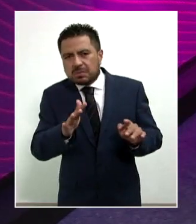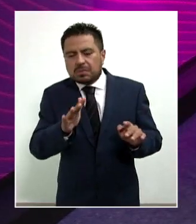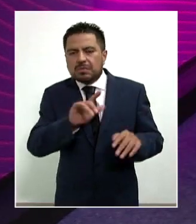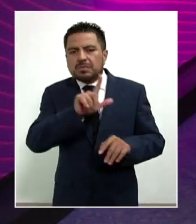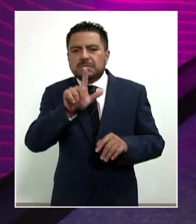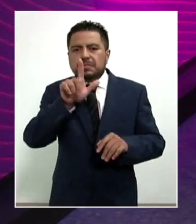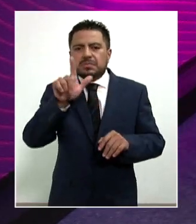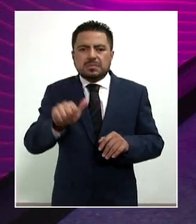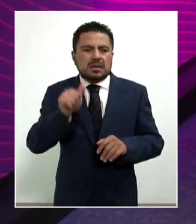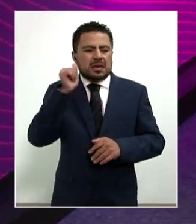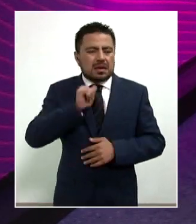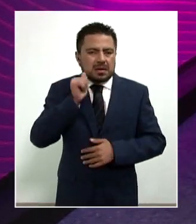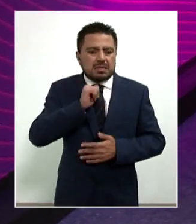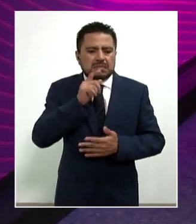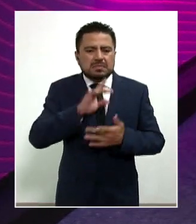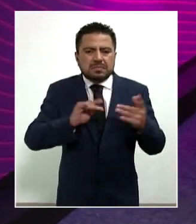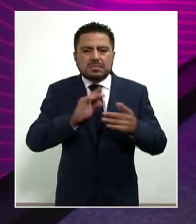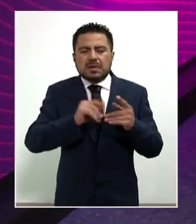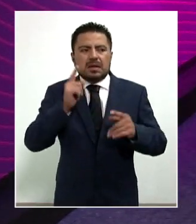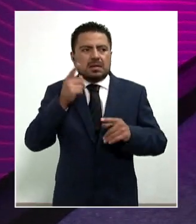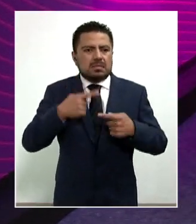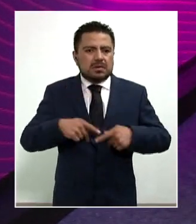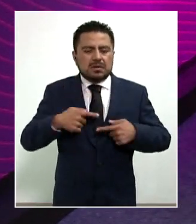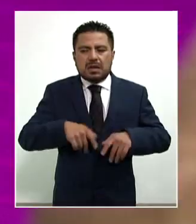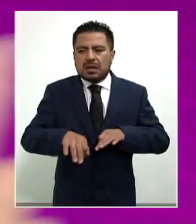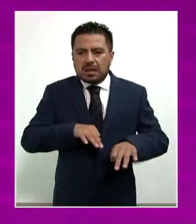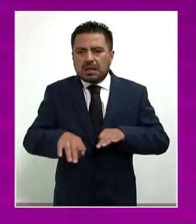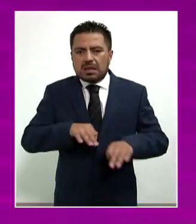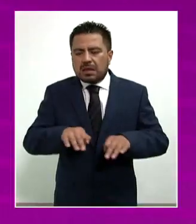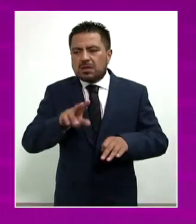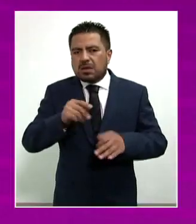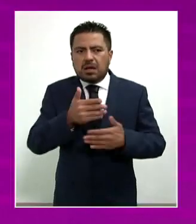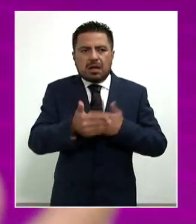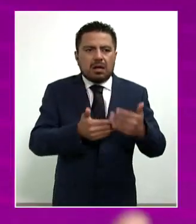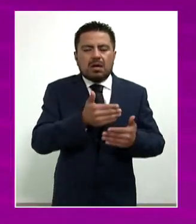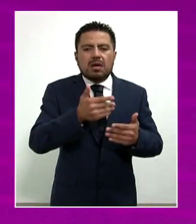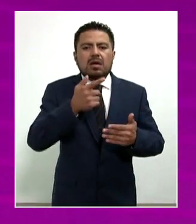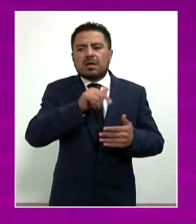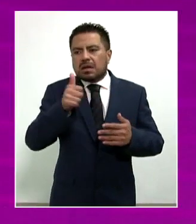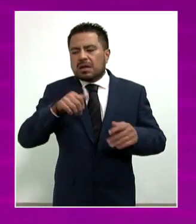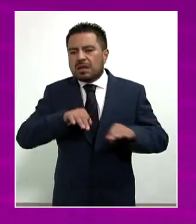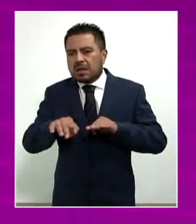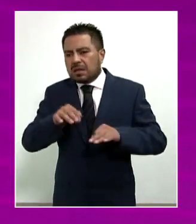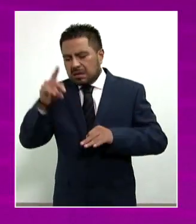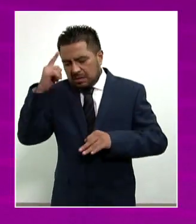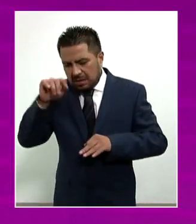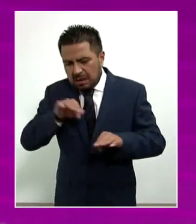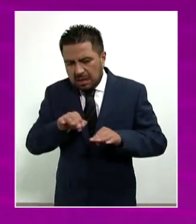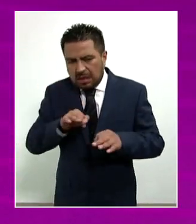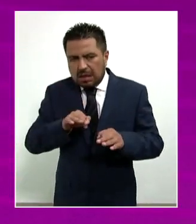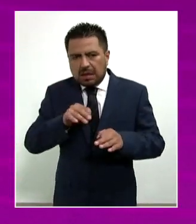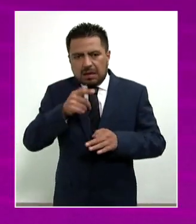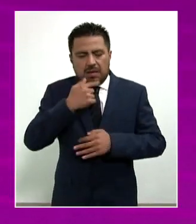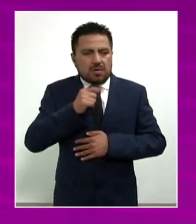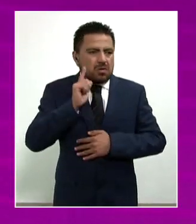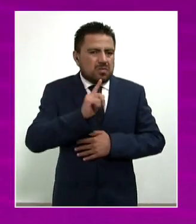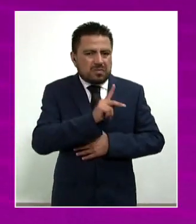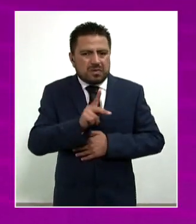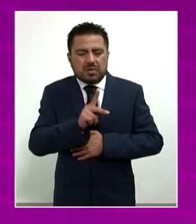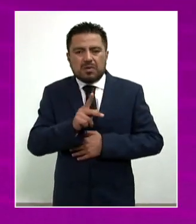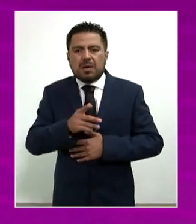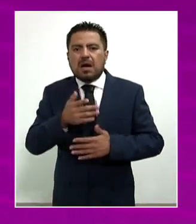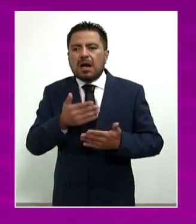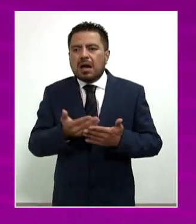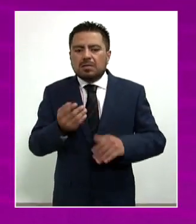pusimos, y siempre estamos hablando de gente que trabaja, no de desempleados, no de gente que trabaja para otro, que tiene empleo, empleadas, empleados.